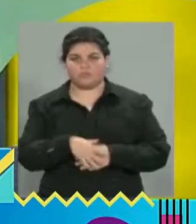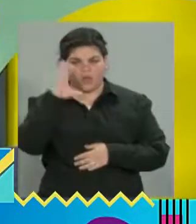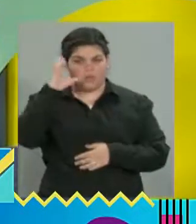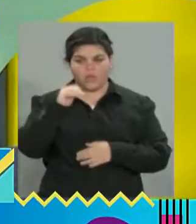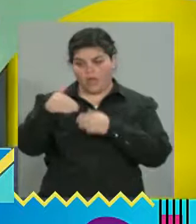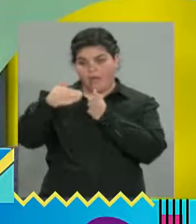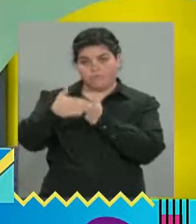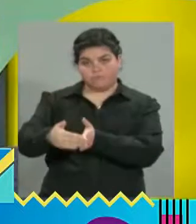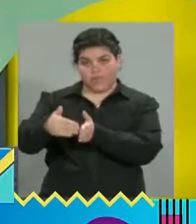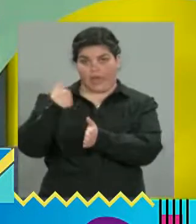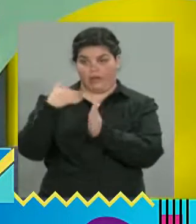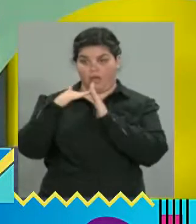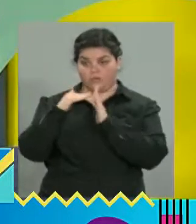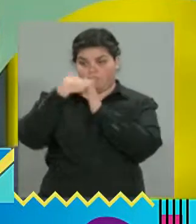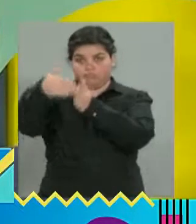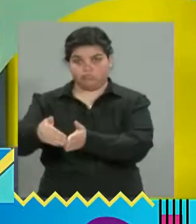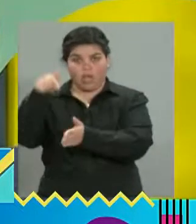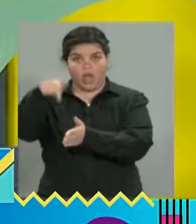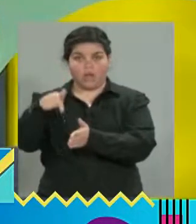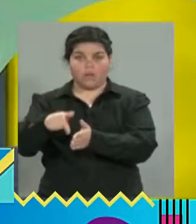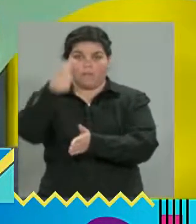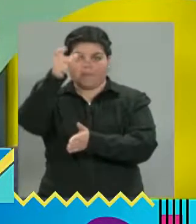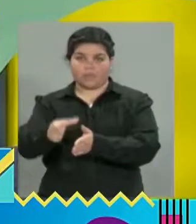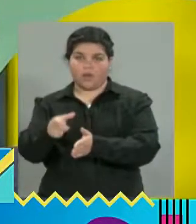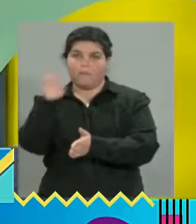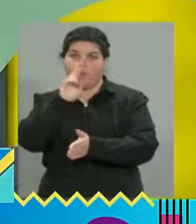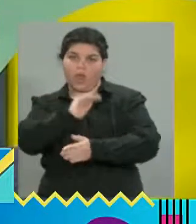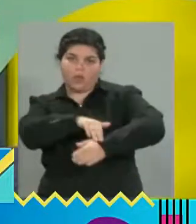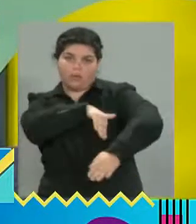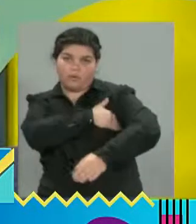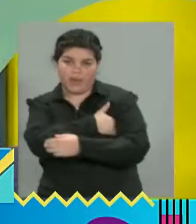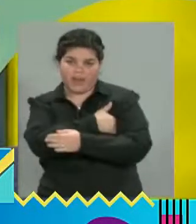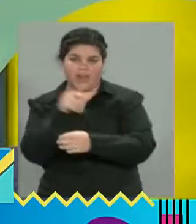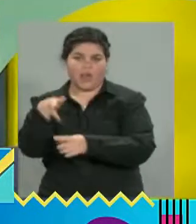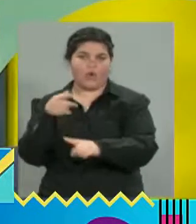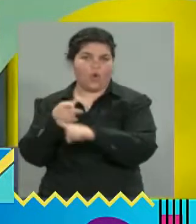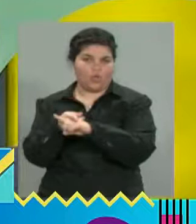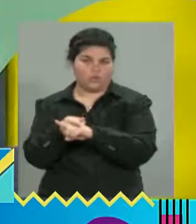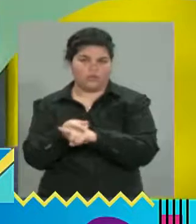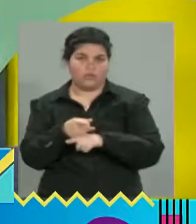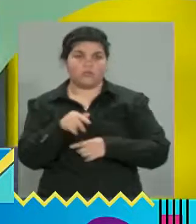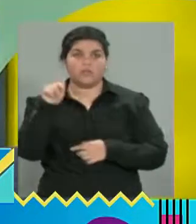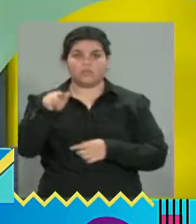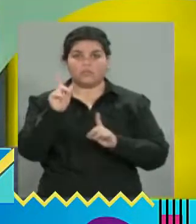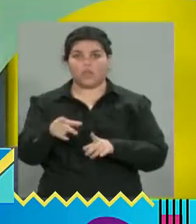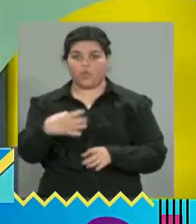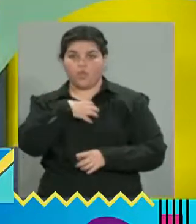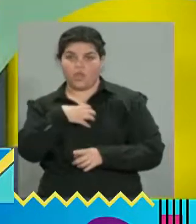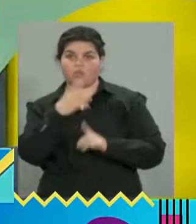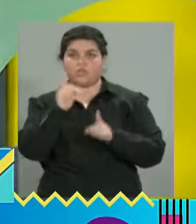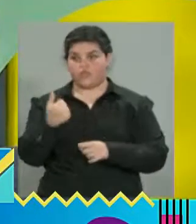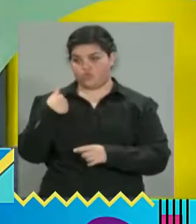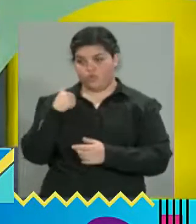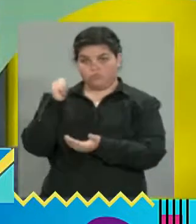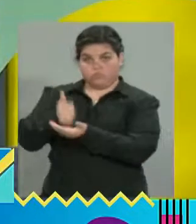esquina de mi casa estaba una vecina evangélica, obviamente en contra, estaba la dueña de la verdulería, estaba yo, estaba otra